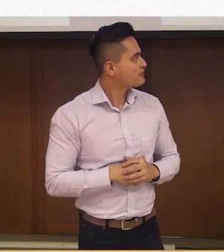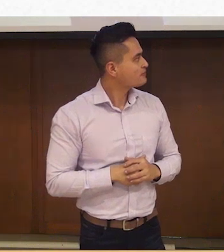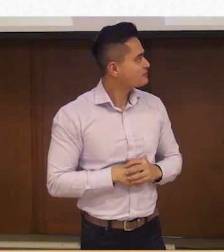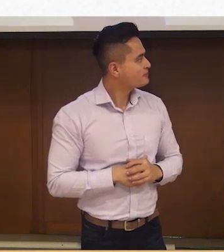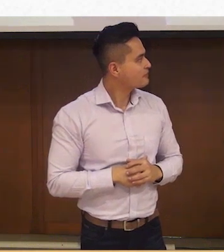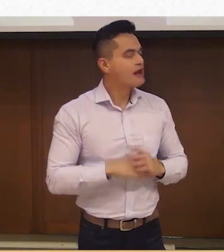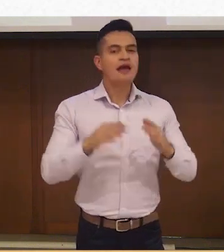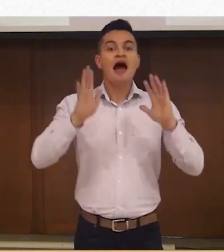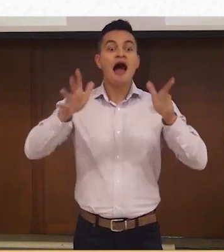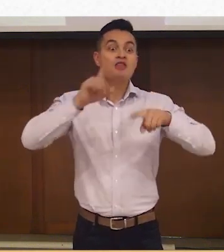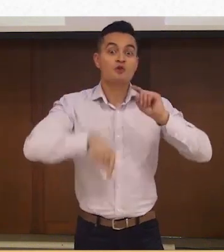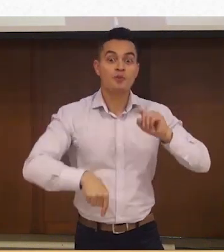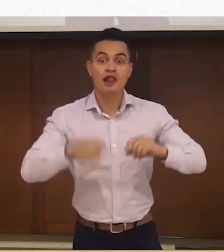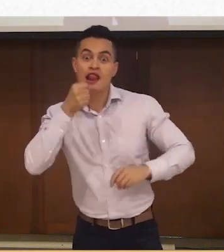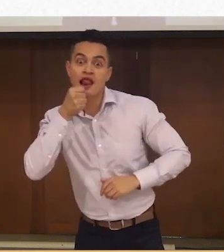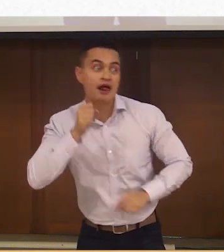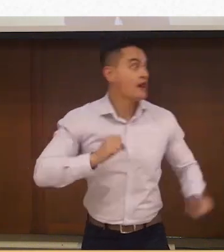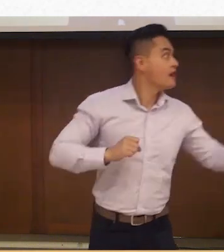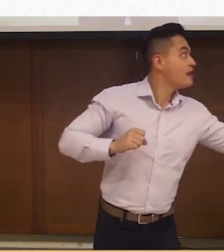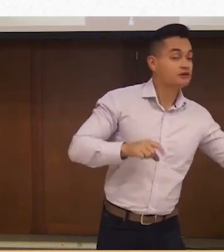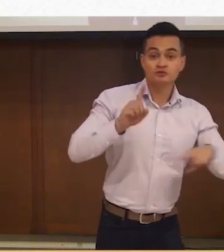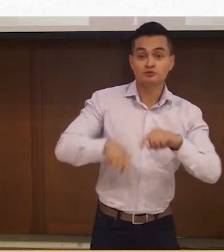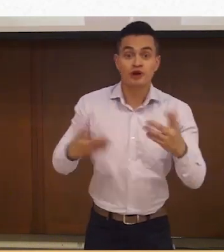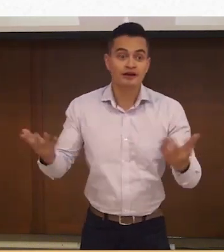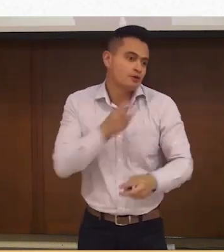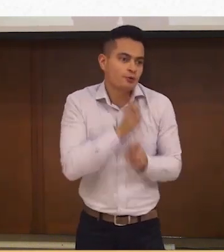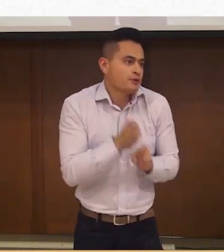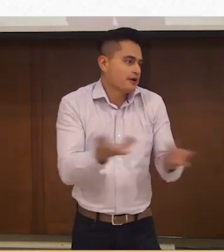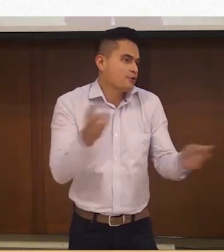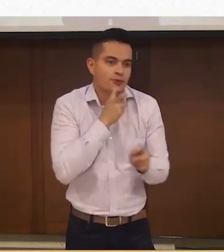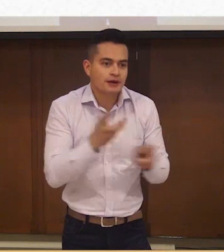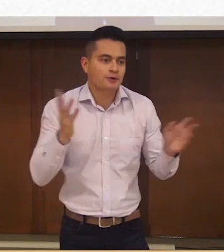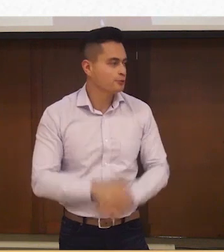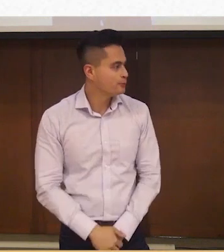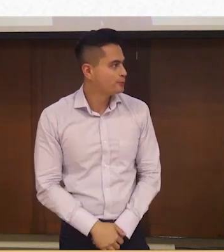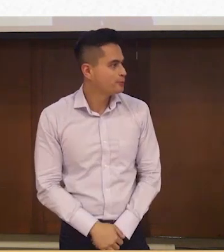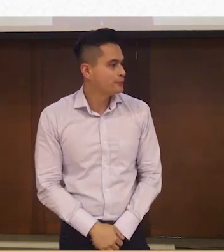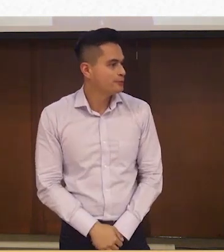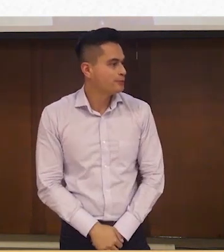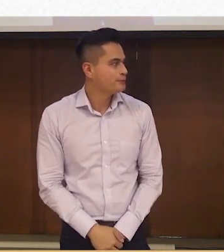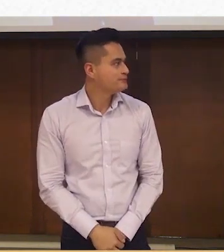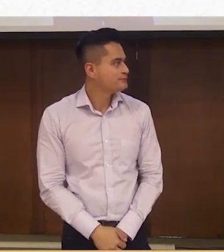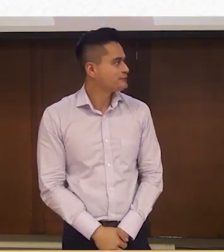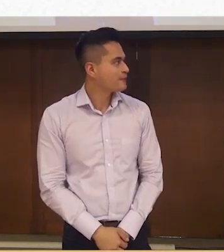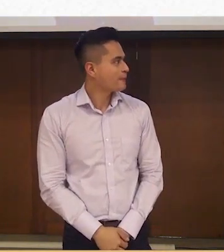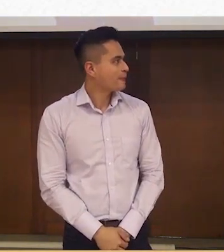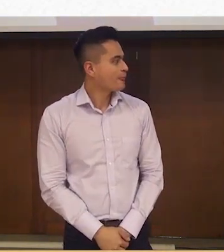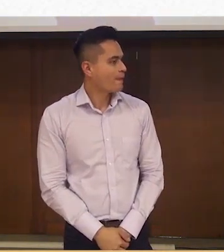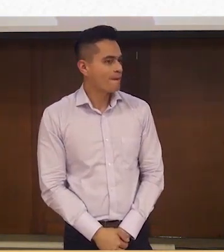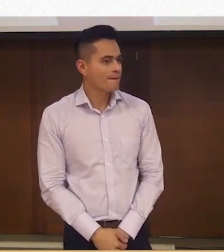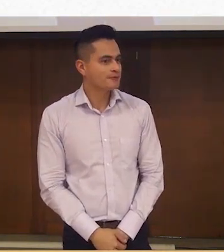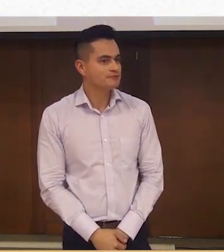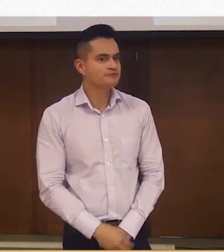Pero, claro, es que no se puede mirar y hablar. ¿Ven? Todo complicado. Pero si me pongo la rayeta... No,